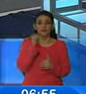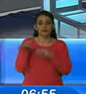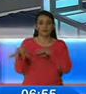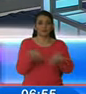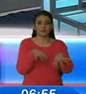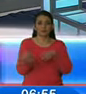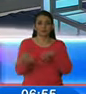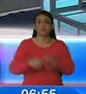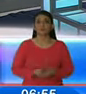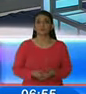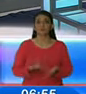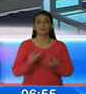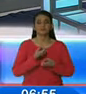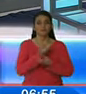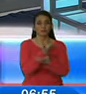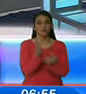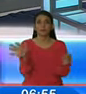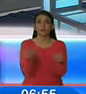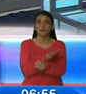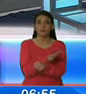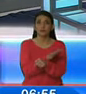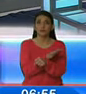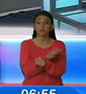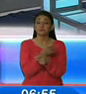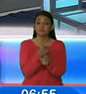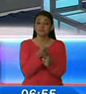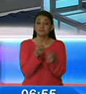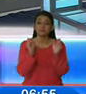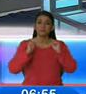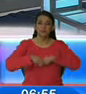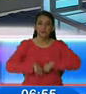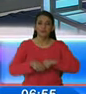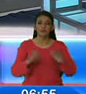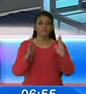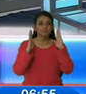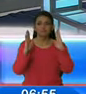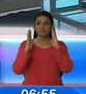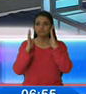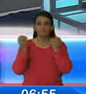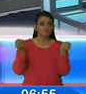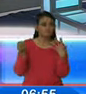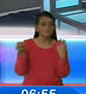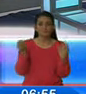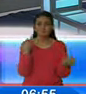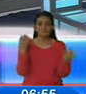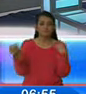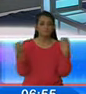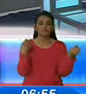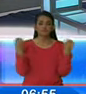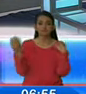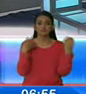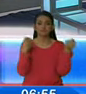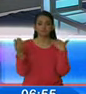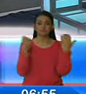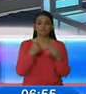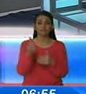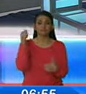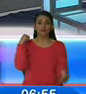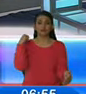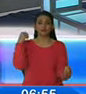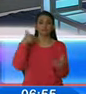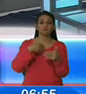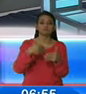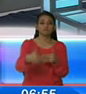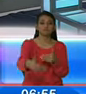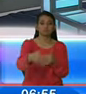Y sobre todo bien informados, informados para que ustedes también puedan escuchar de lado y lado las diferentes informaciones que se dieron a lo largo del día de